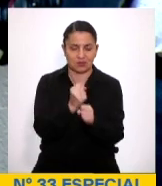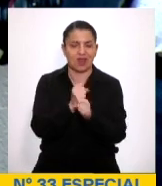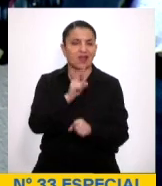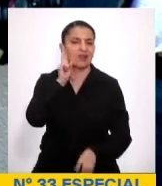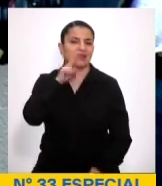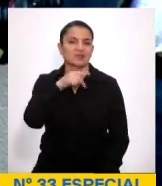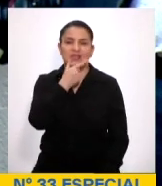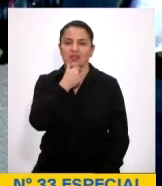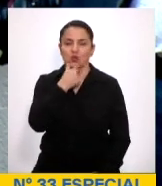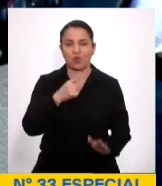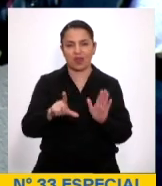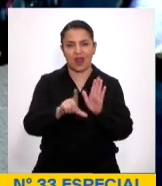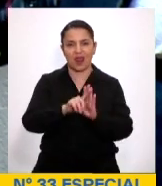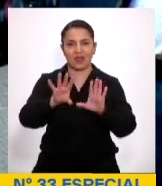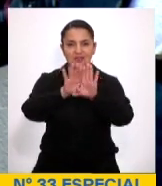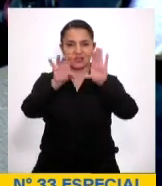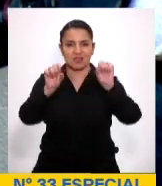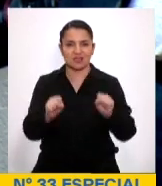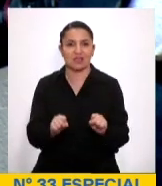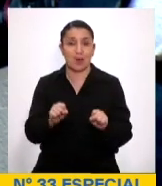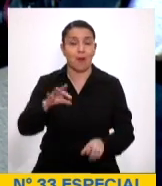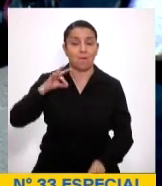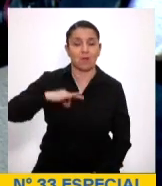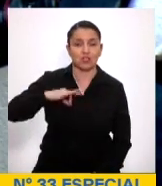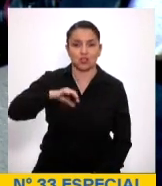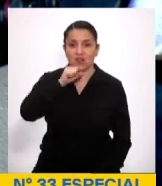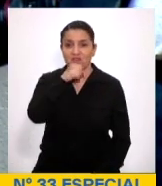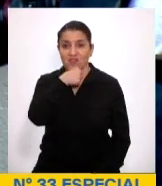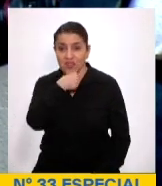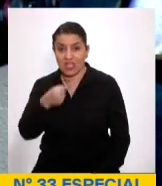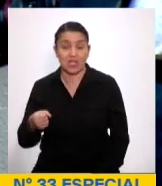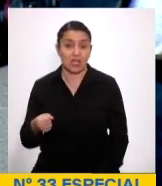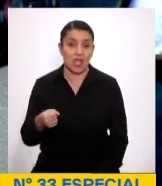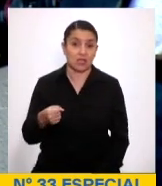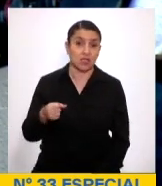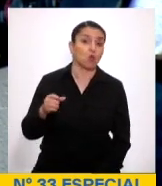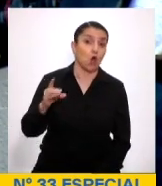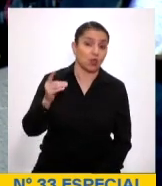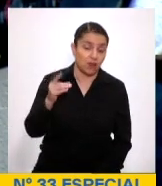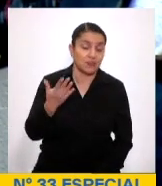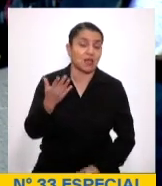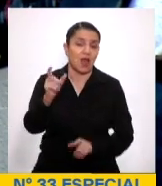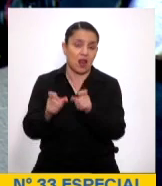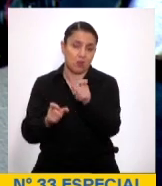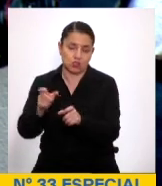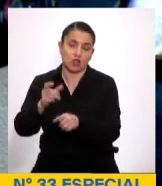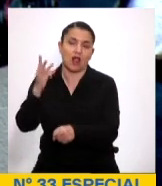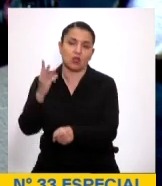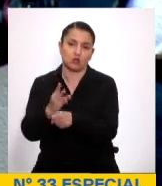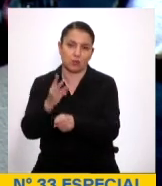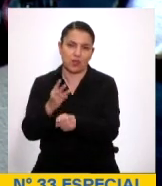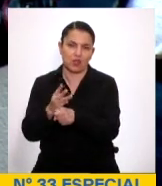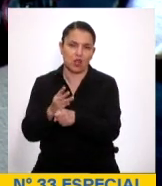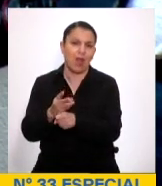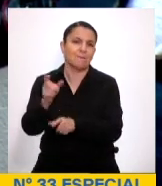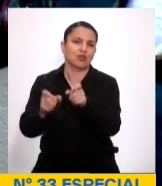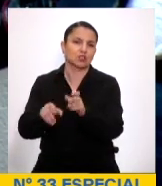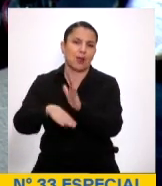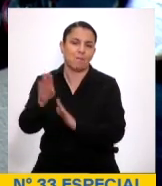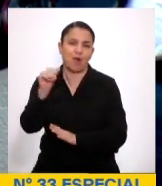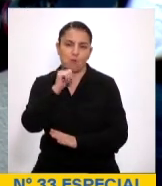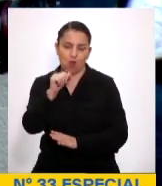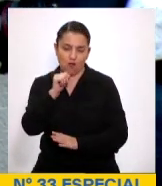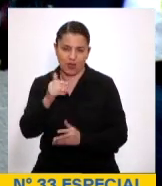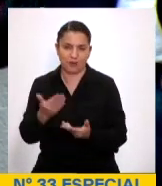la ley que creó un sistema de pensiones de vejez invalidez para los adultos mayores en los estatos más pobres de la población en las últimas dos décadas también